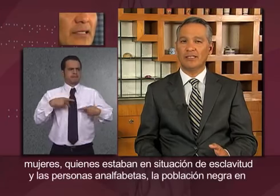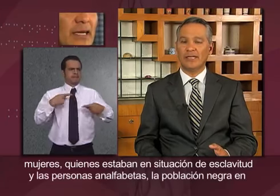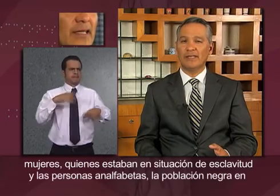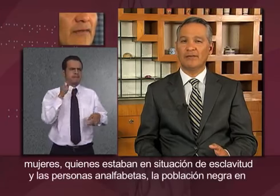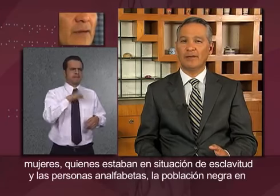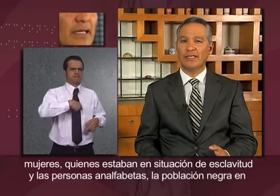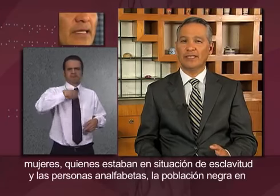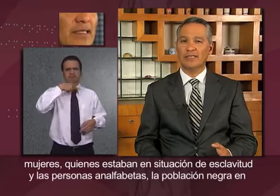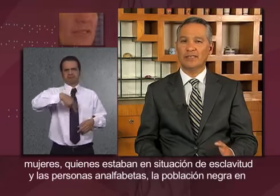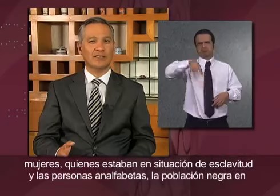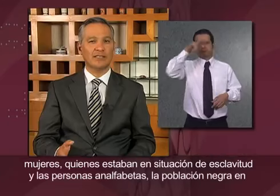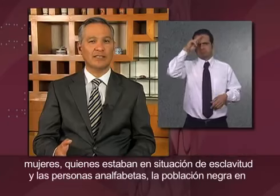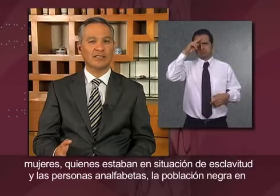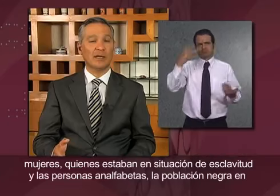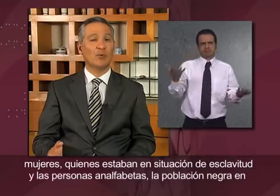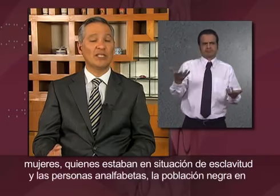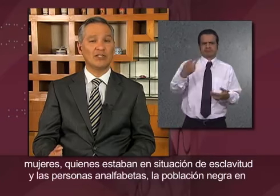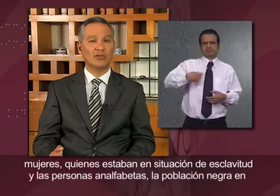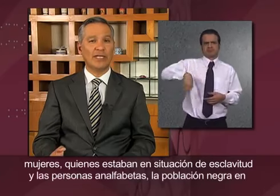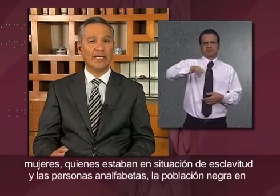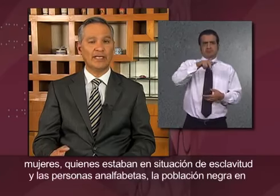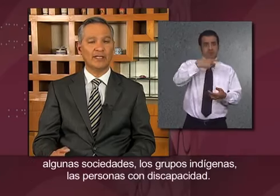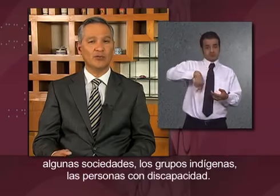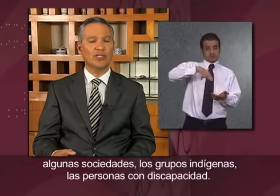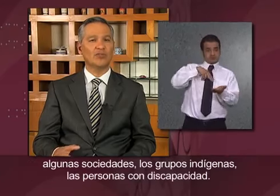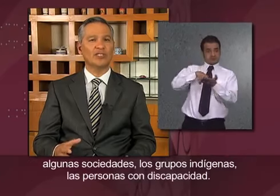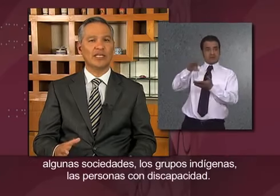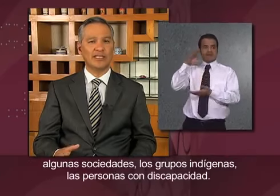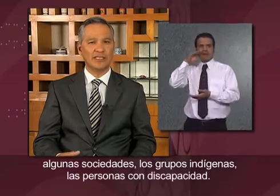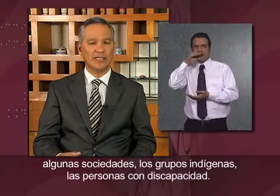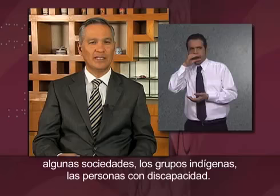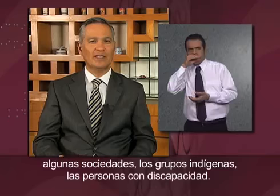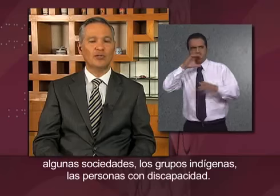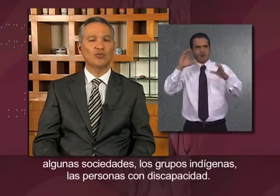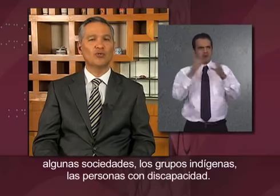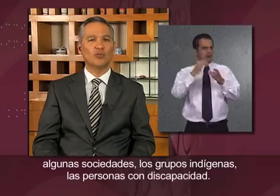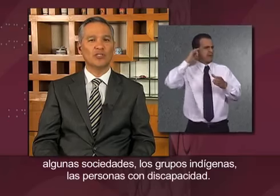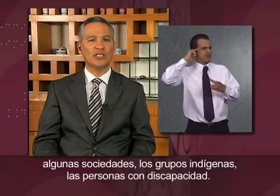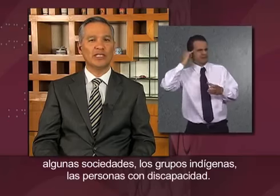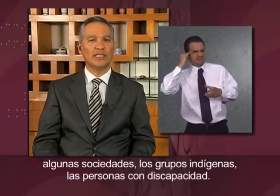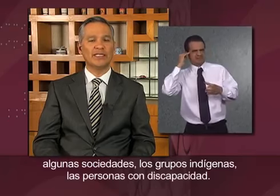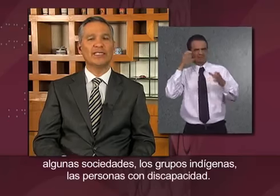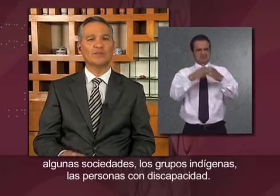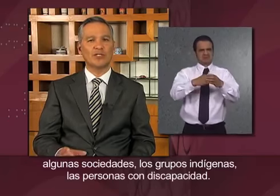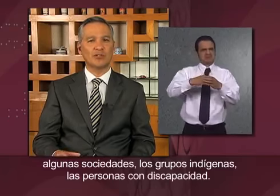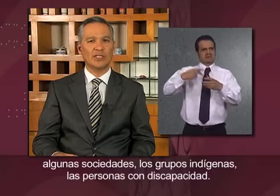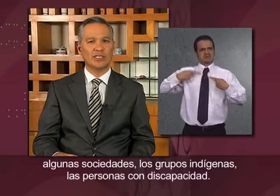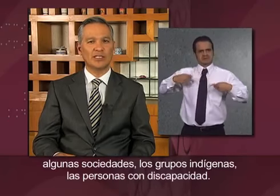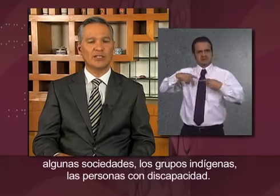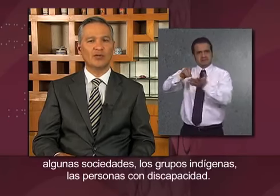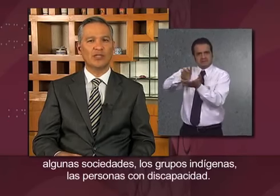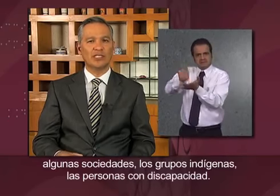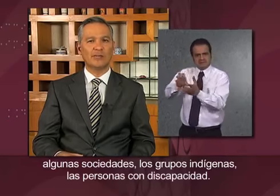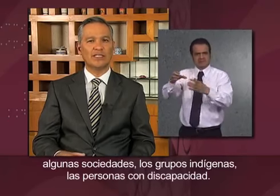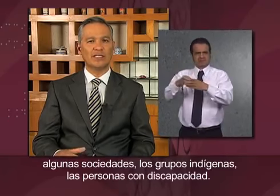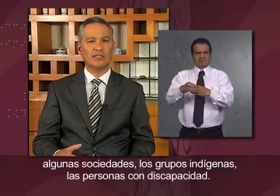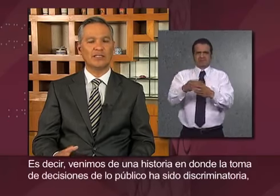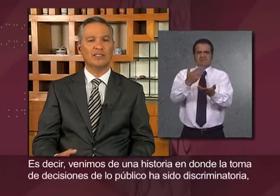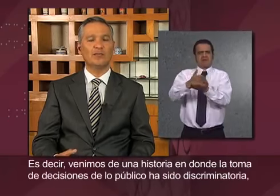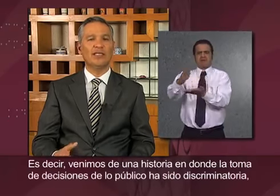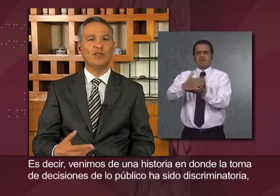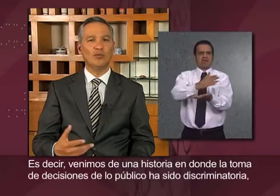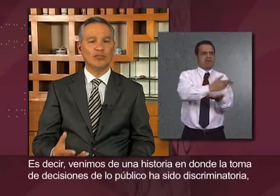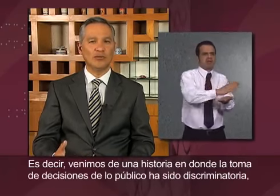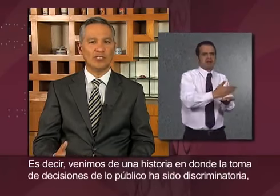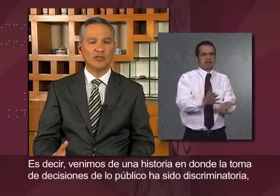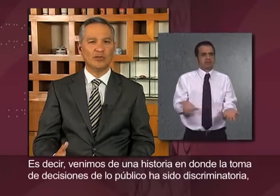personas analfabetas, la población negra en algunas sociedades, los grupos indígenas, las personas con discapacidad. Es